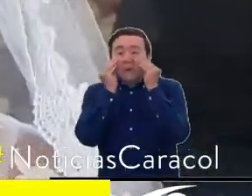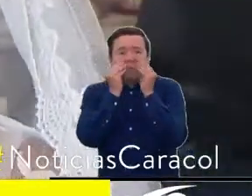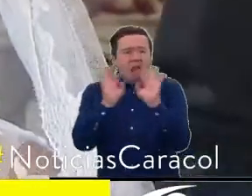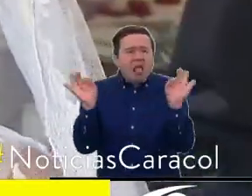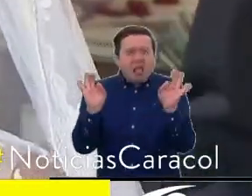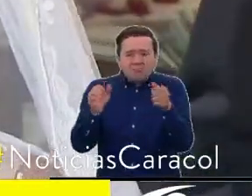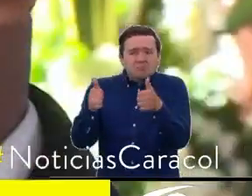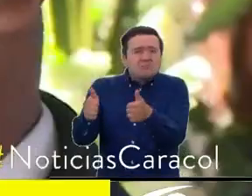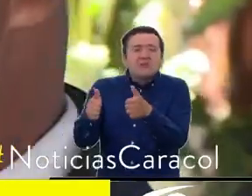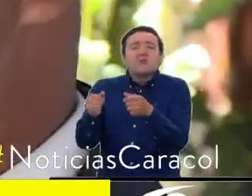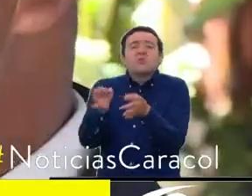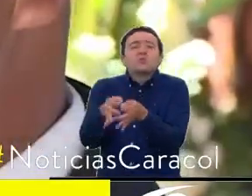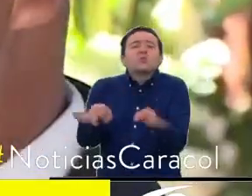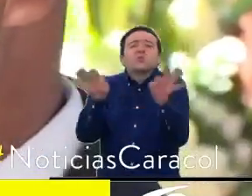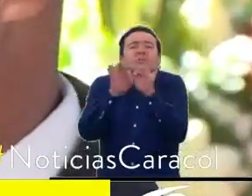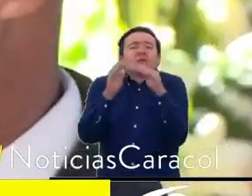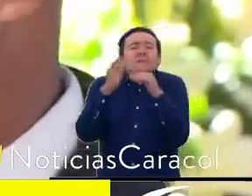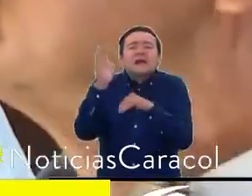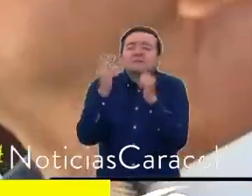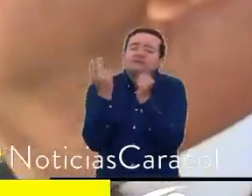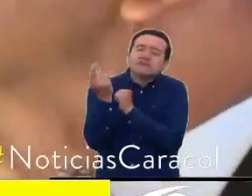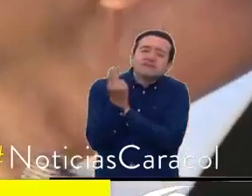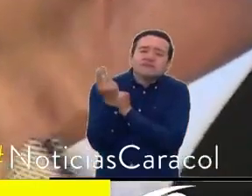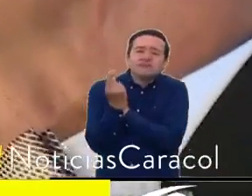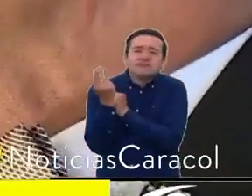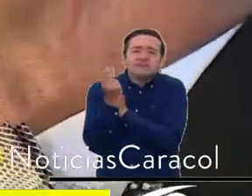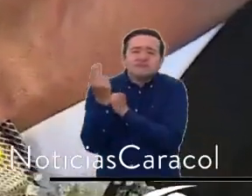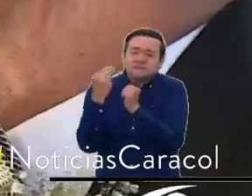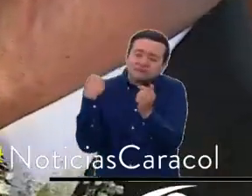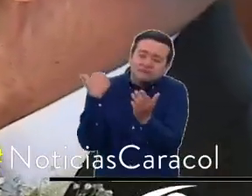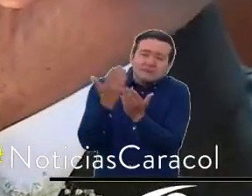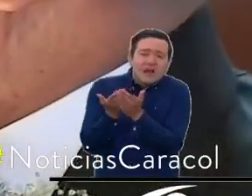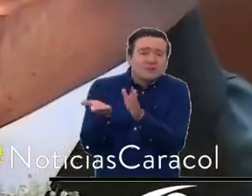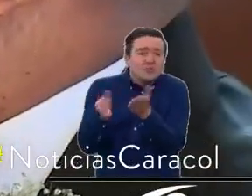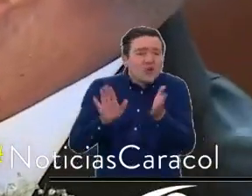propia compañía para pasar felices el resto de los días.